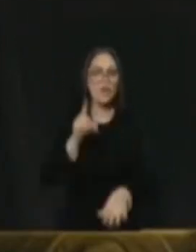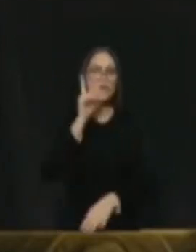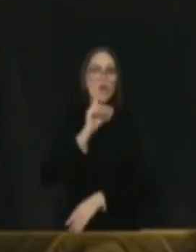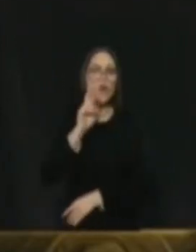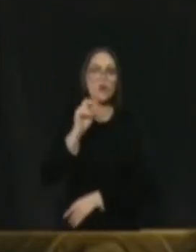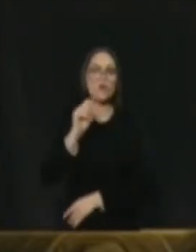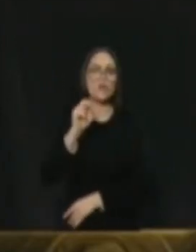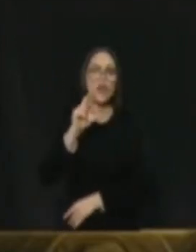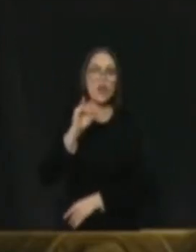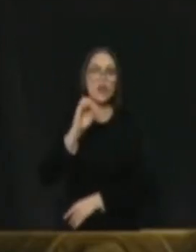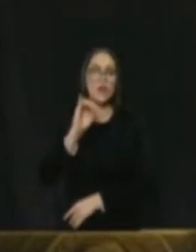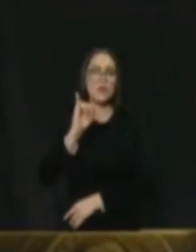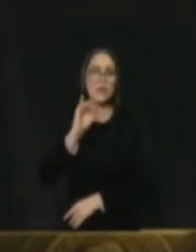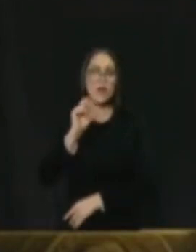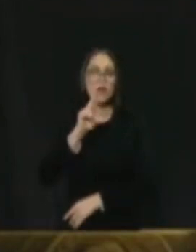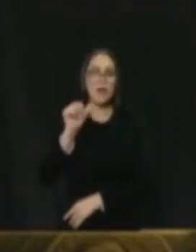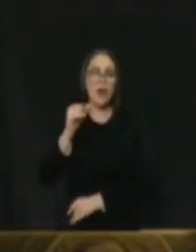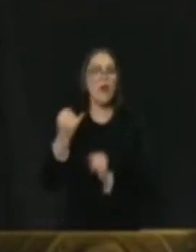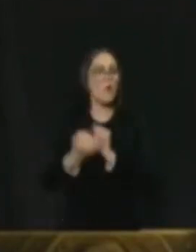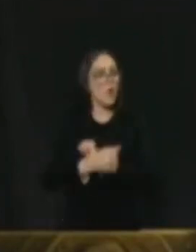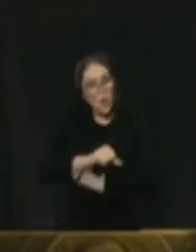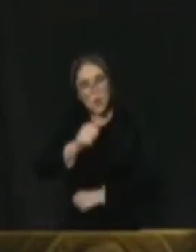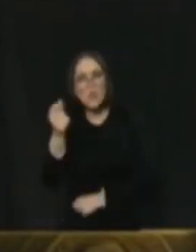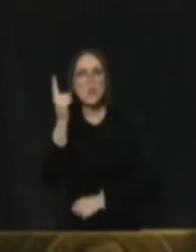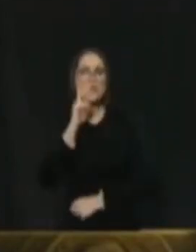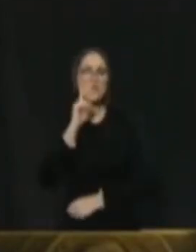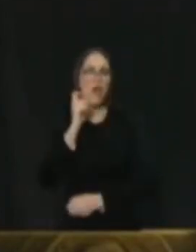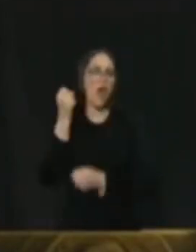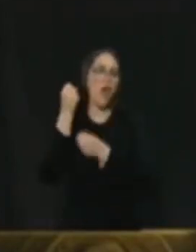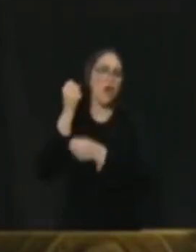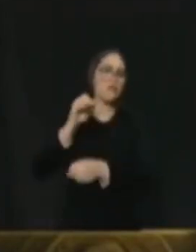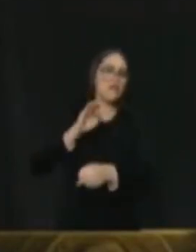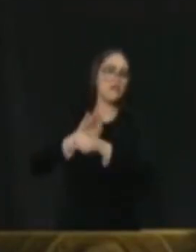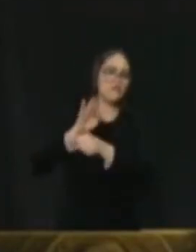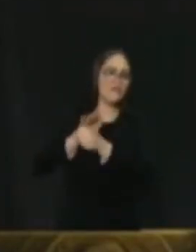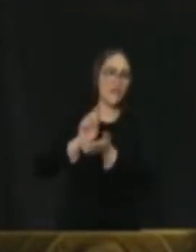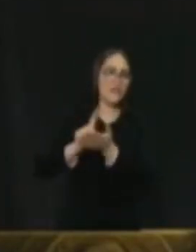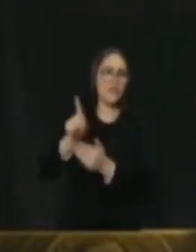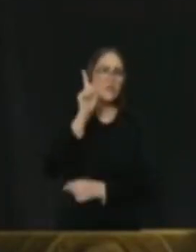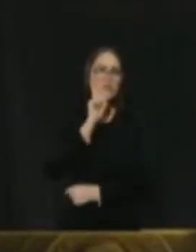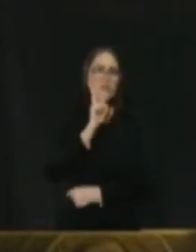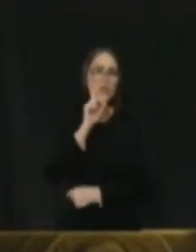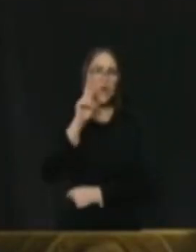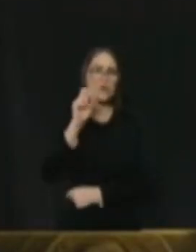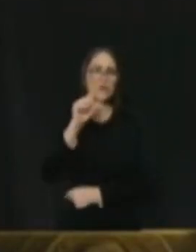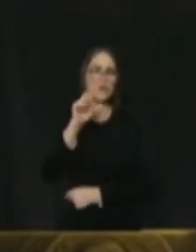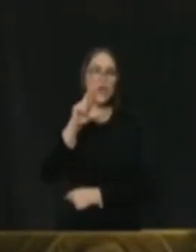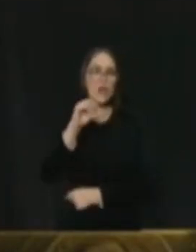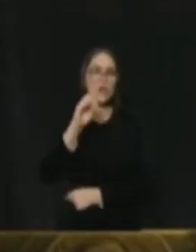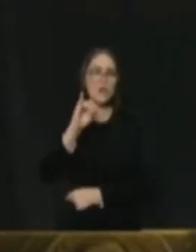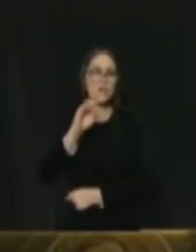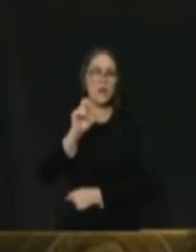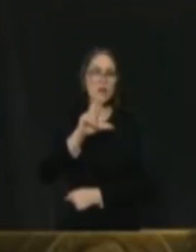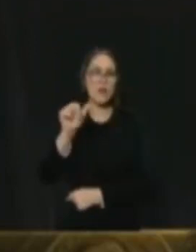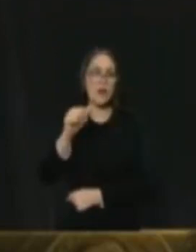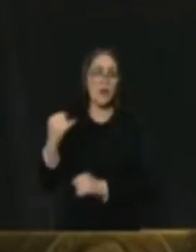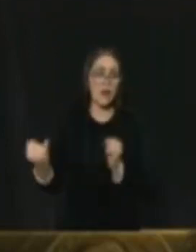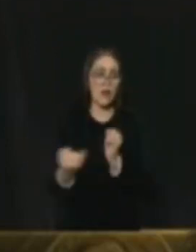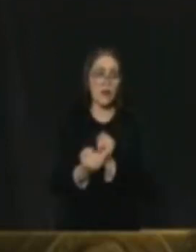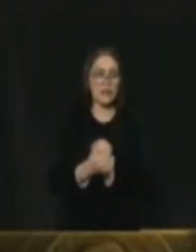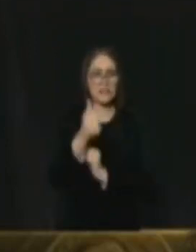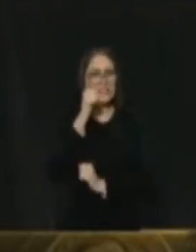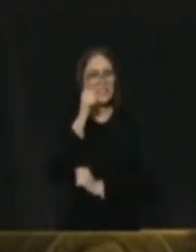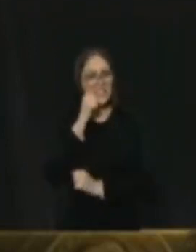el feminismo combatiente de Marta Lamas. Nos narra en esta obra la extraordinaria Elena: si la locomotora es la